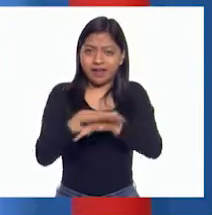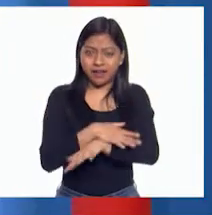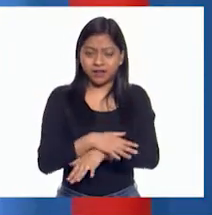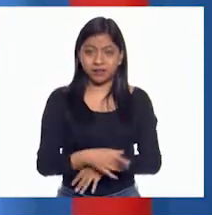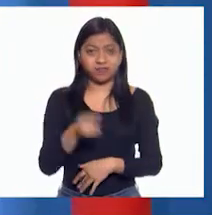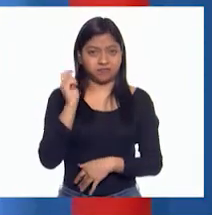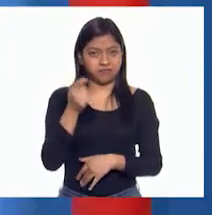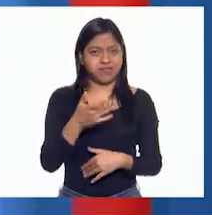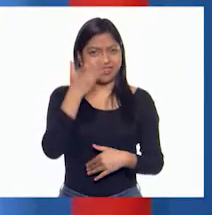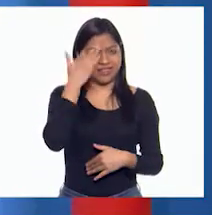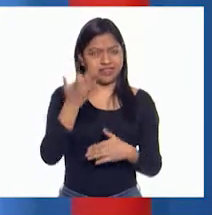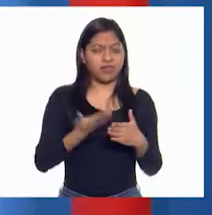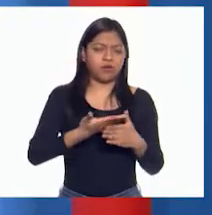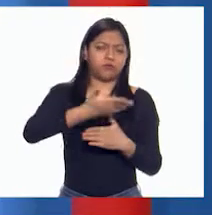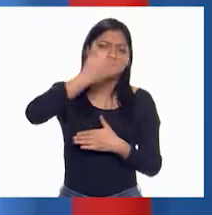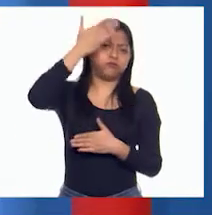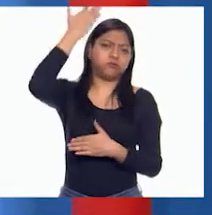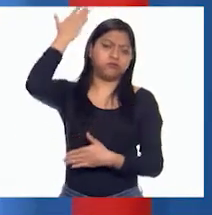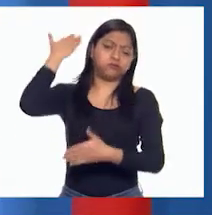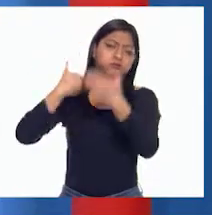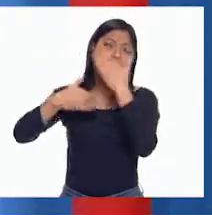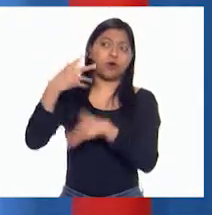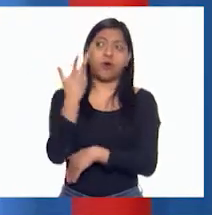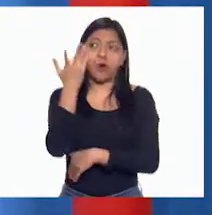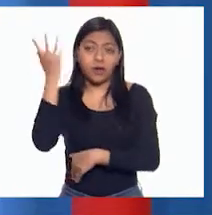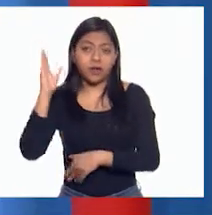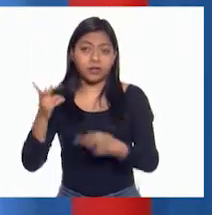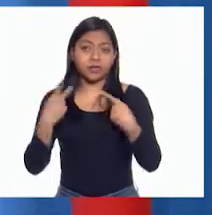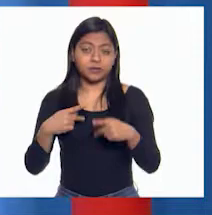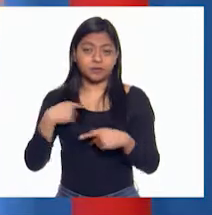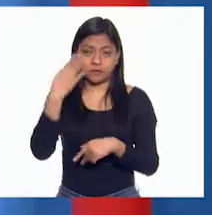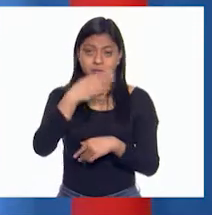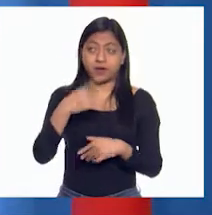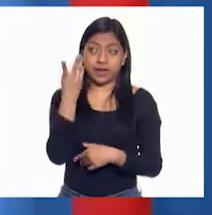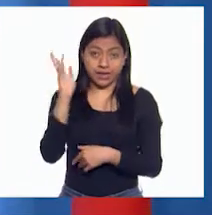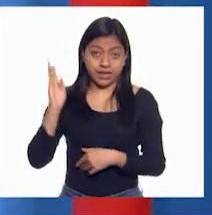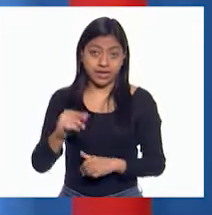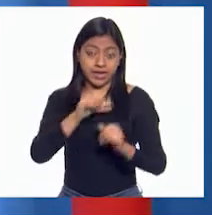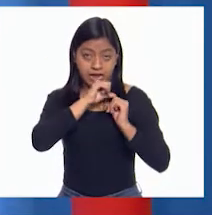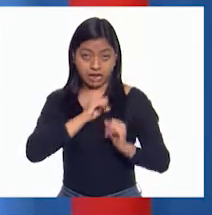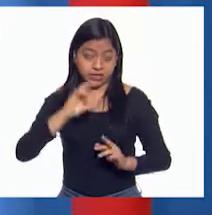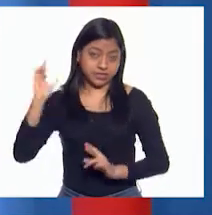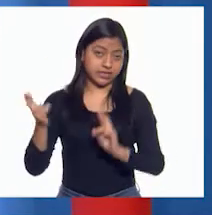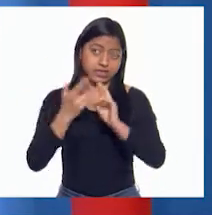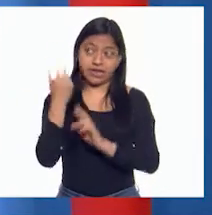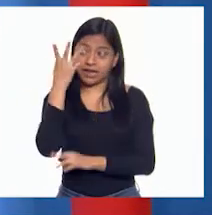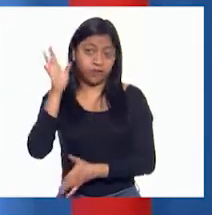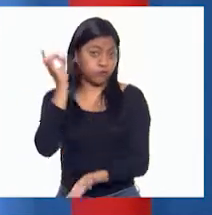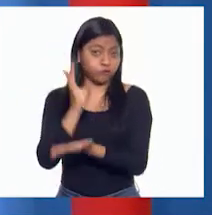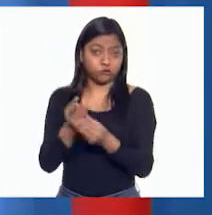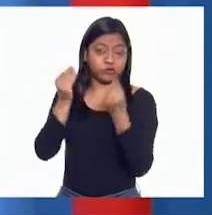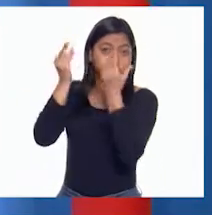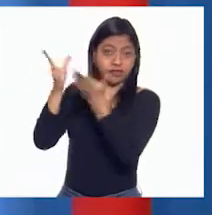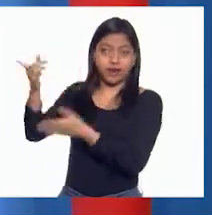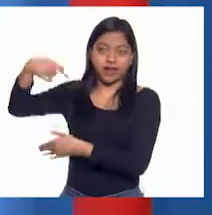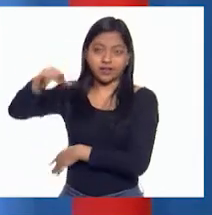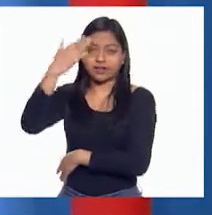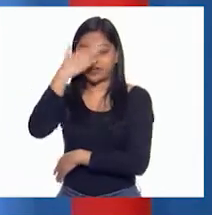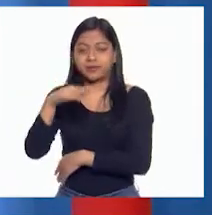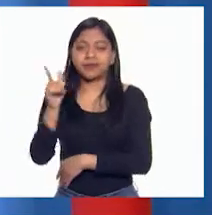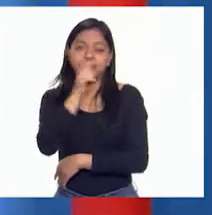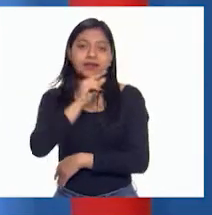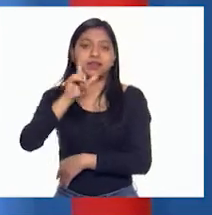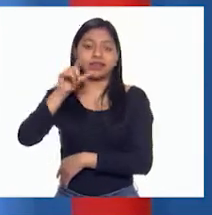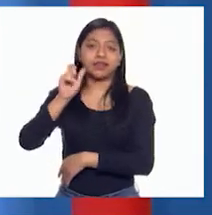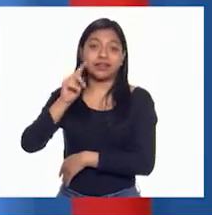Biblia, que durante la Edad Media solo podían tener, leer e interpretar los miembros de la Iglesia que sabían latín,